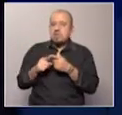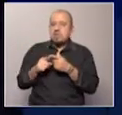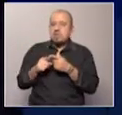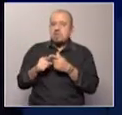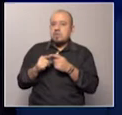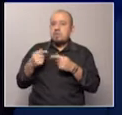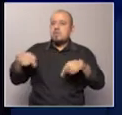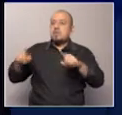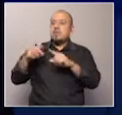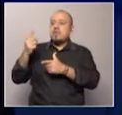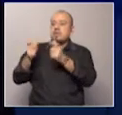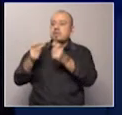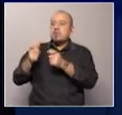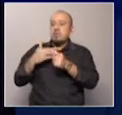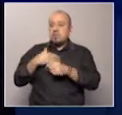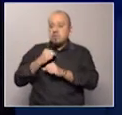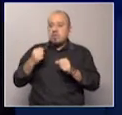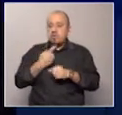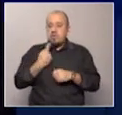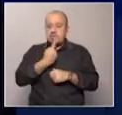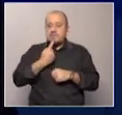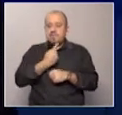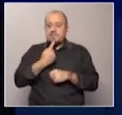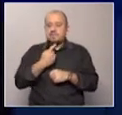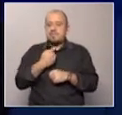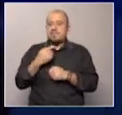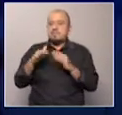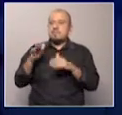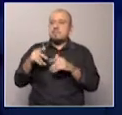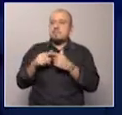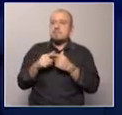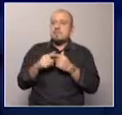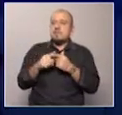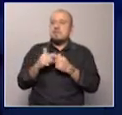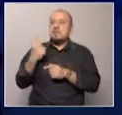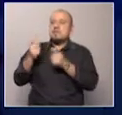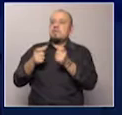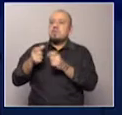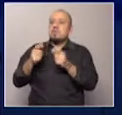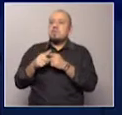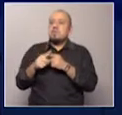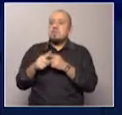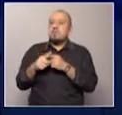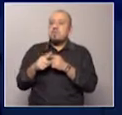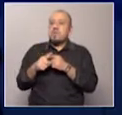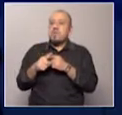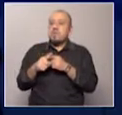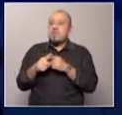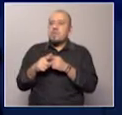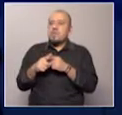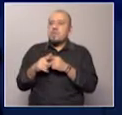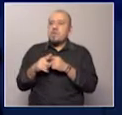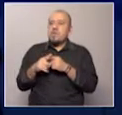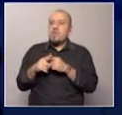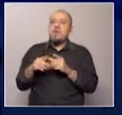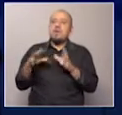capacidad que los internos pueden auto valerse el sistema carcelario muchas veces transforman las personas que supuestamente supuestamente debe